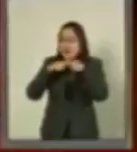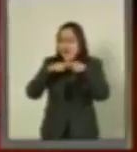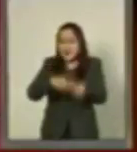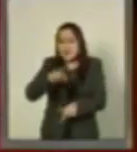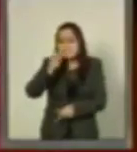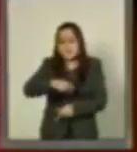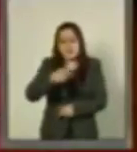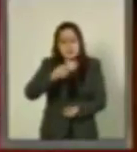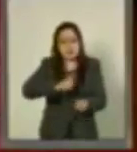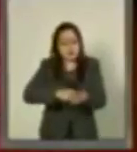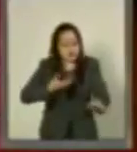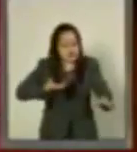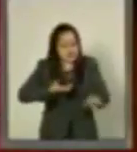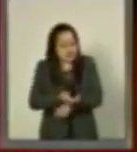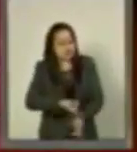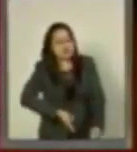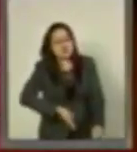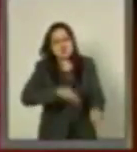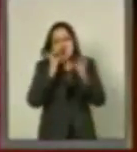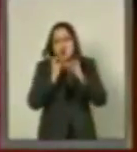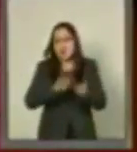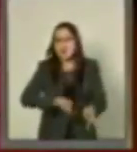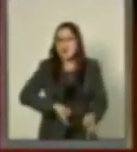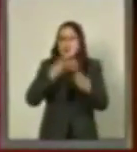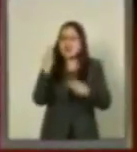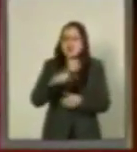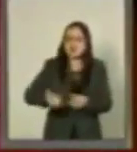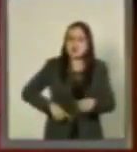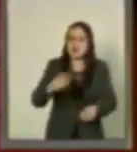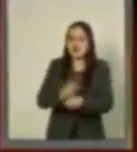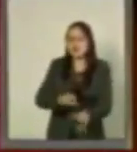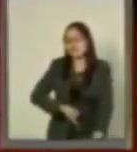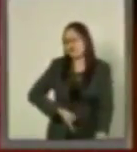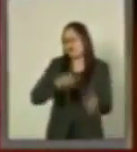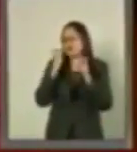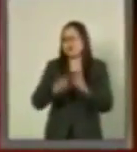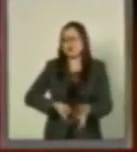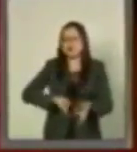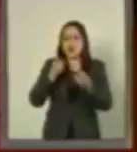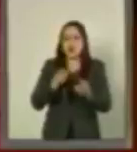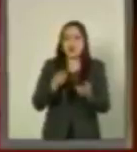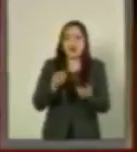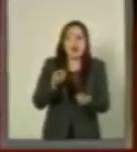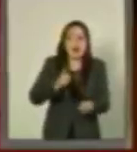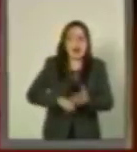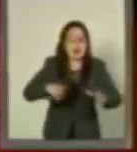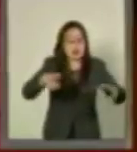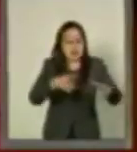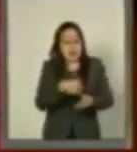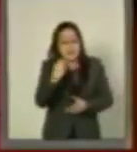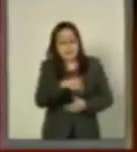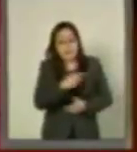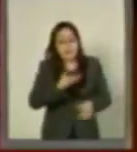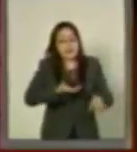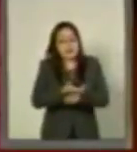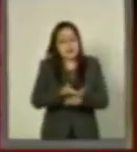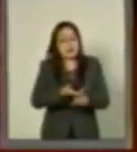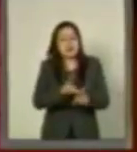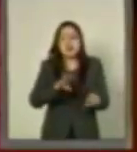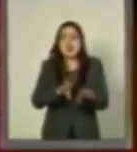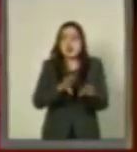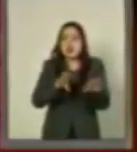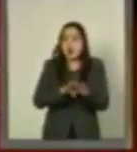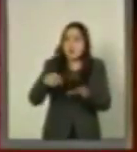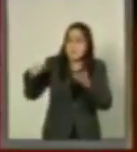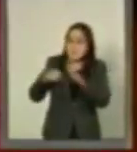sean saqueados por sus gobernadores y el estado no hace mucho para